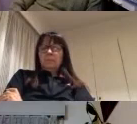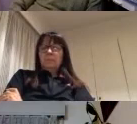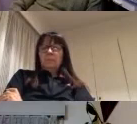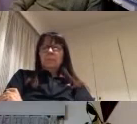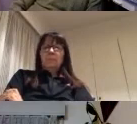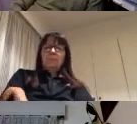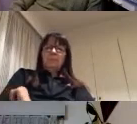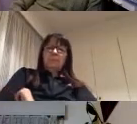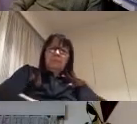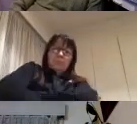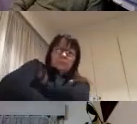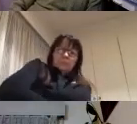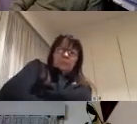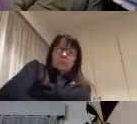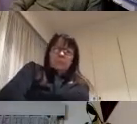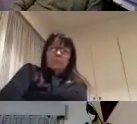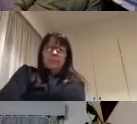El birro chico.